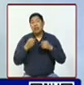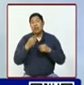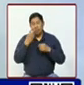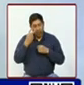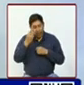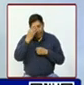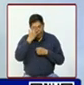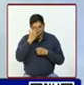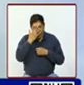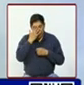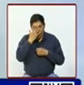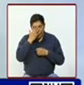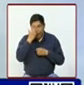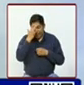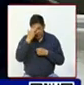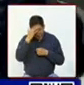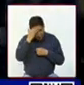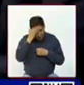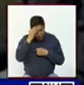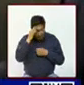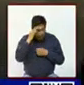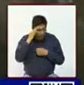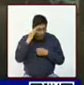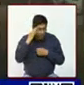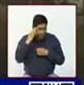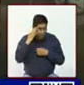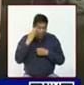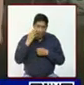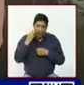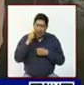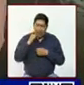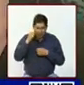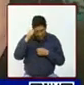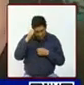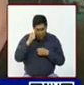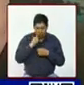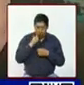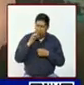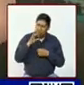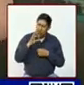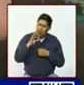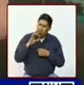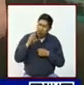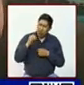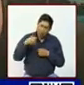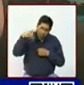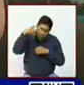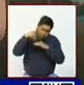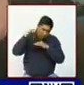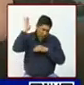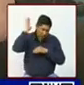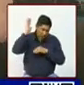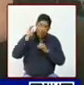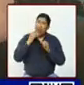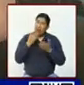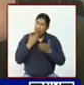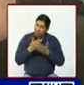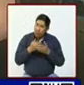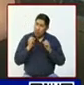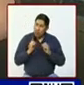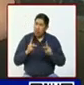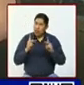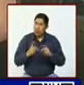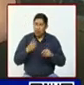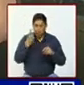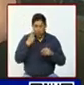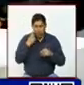mira, yo me he quedado realmente conmovida, señor, ya con una edad bastante avanzada. Sí. Qué bueno haber tenido la oportunidad de conocer